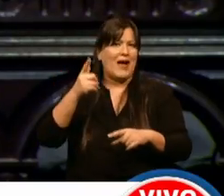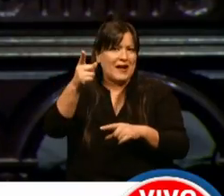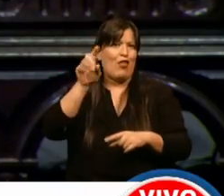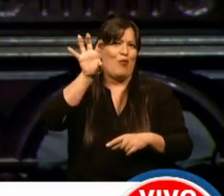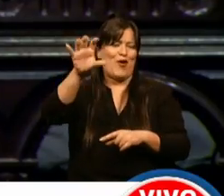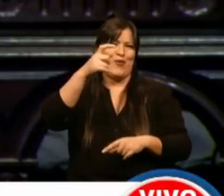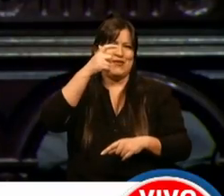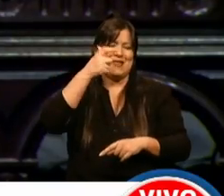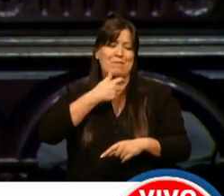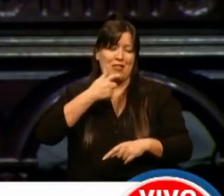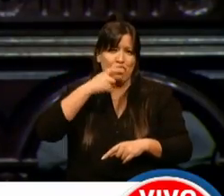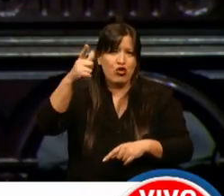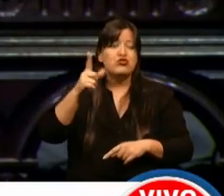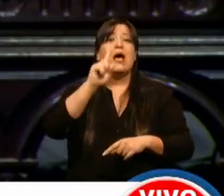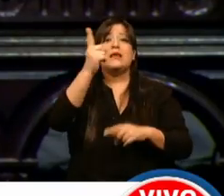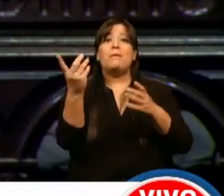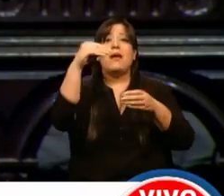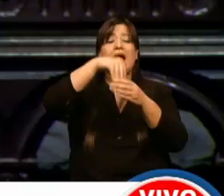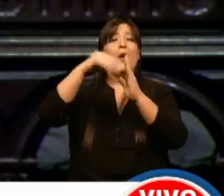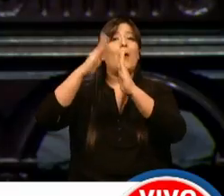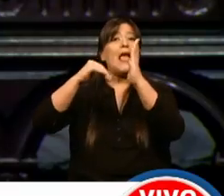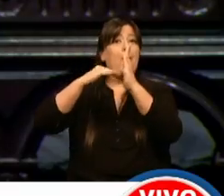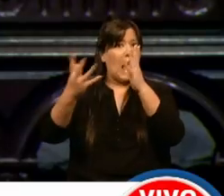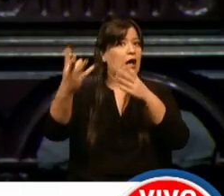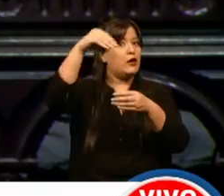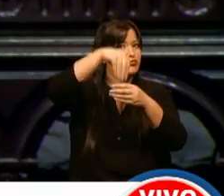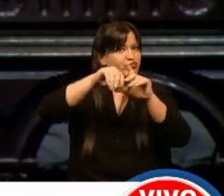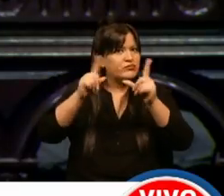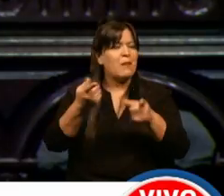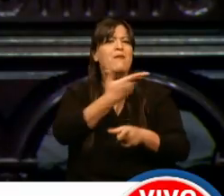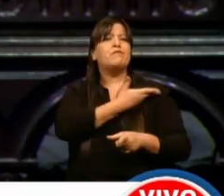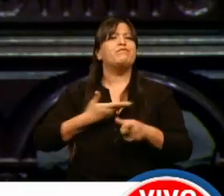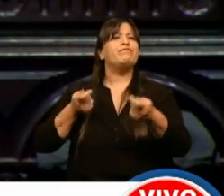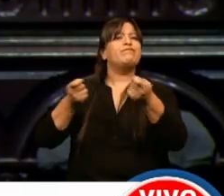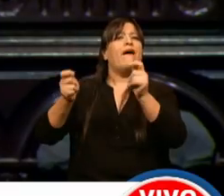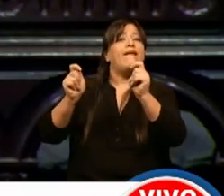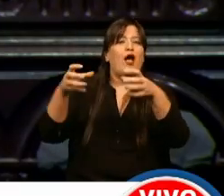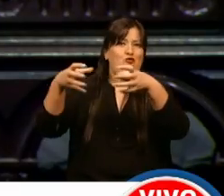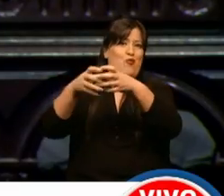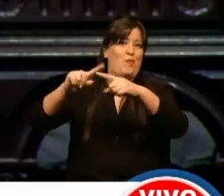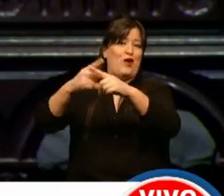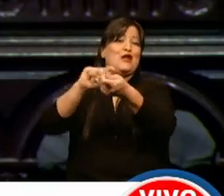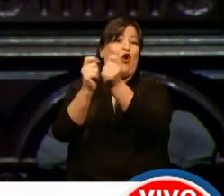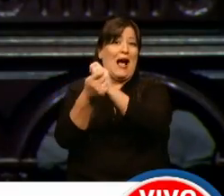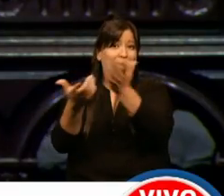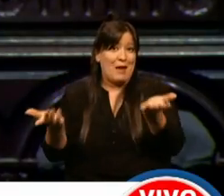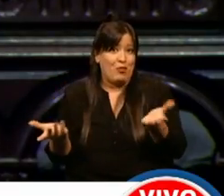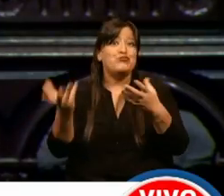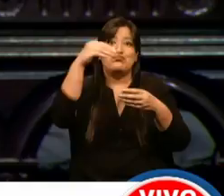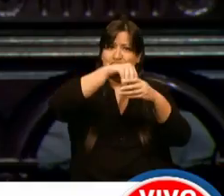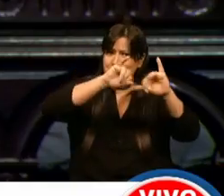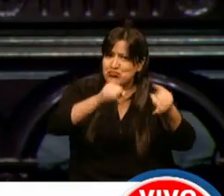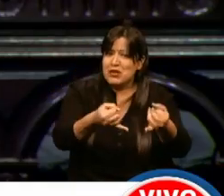provincia ingresado ya blanca también gobernada por cambiemos si les ingresa